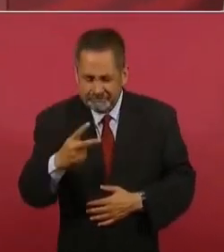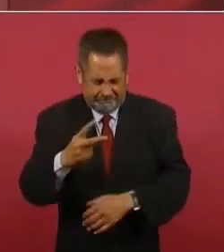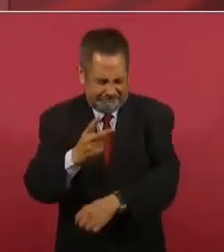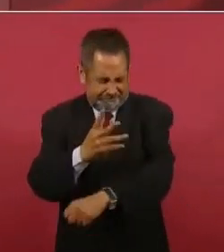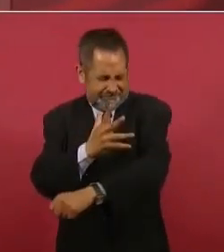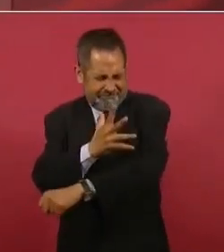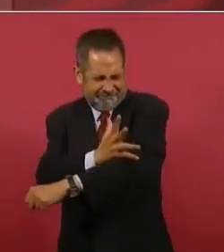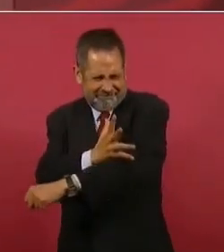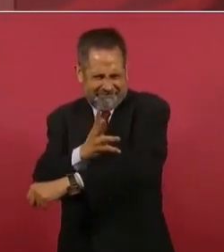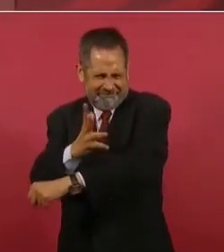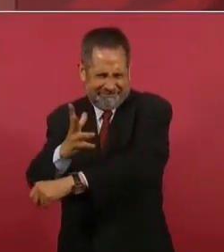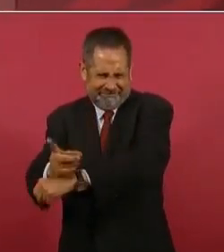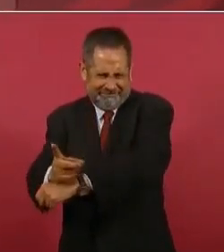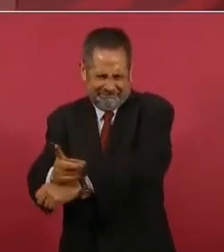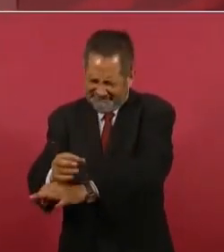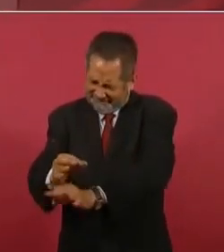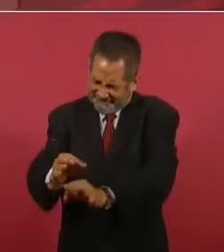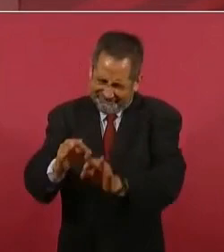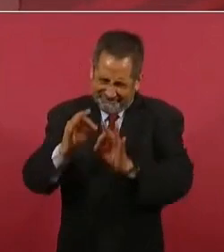pueblo,